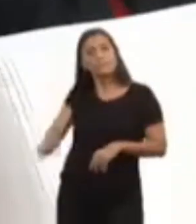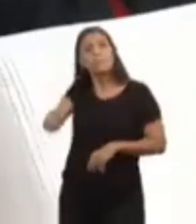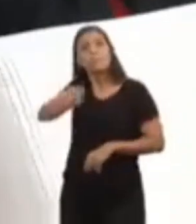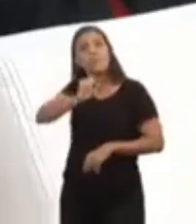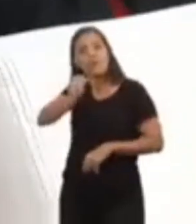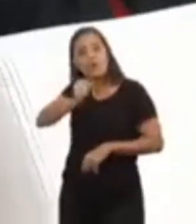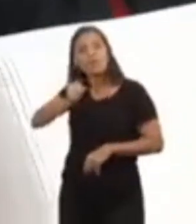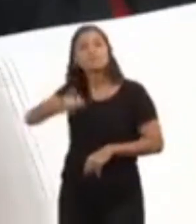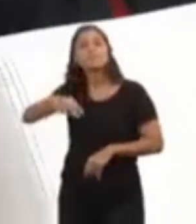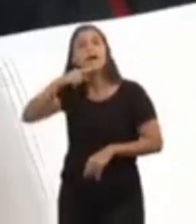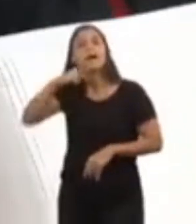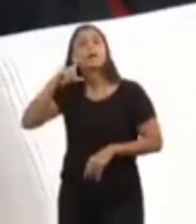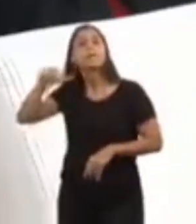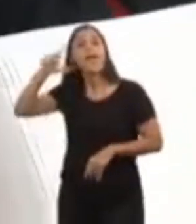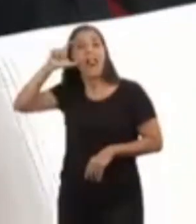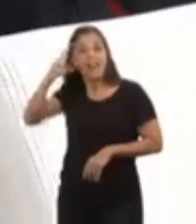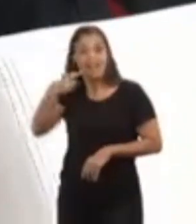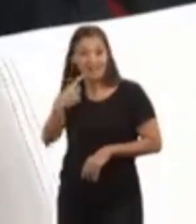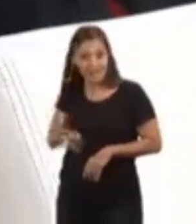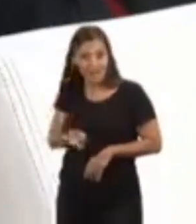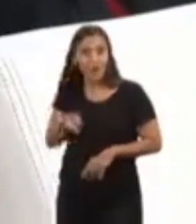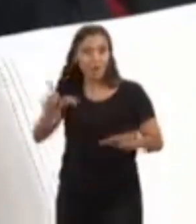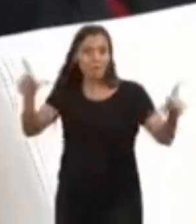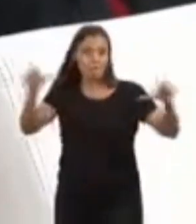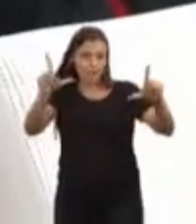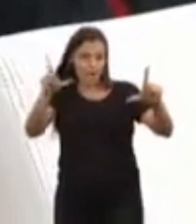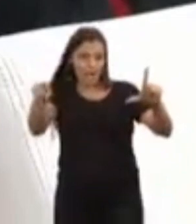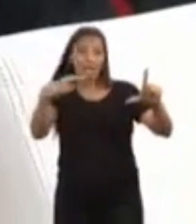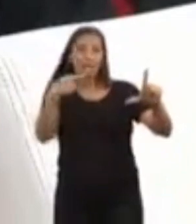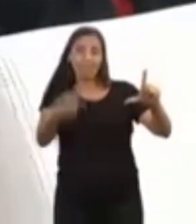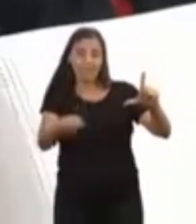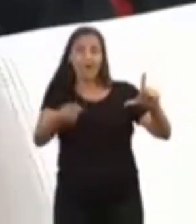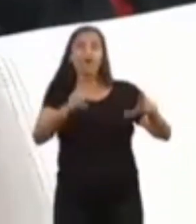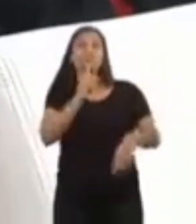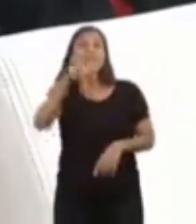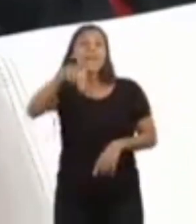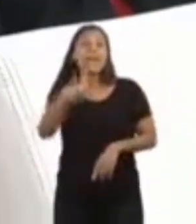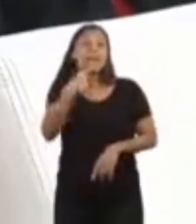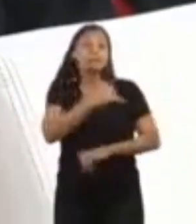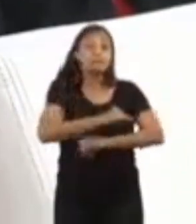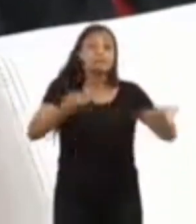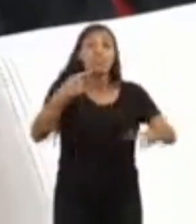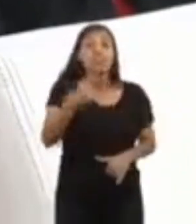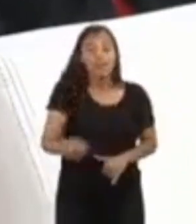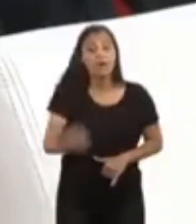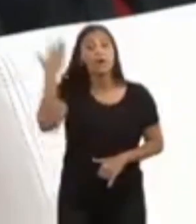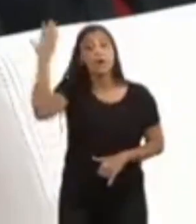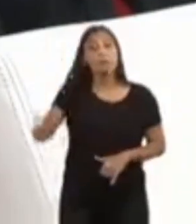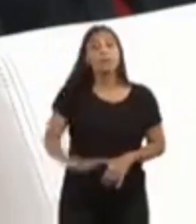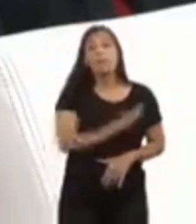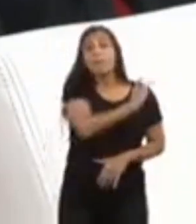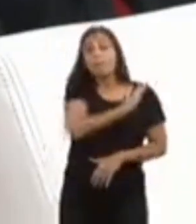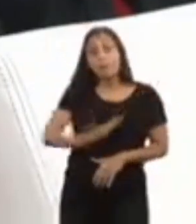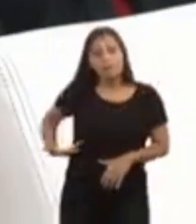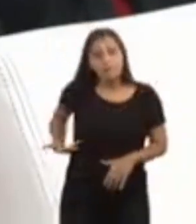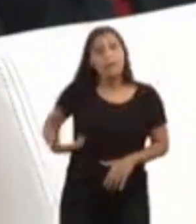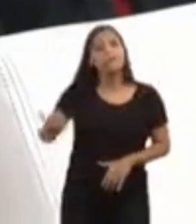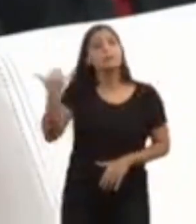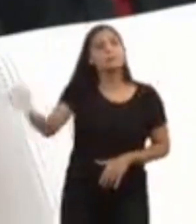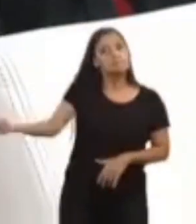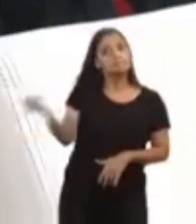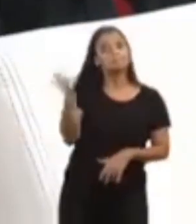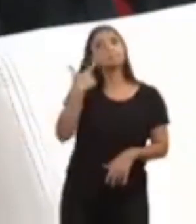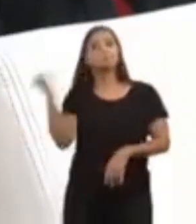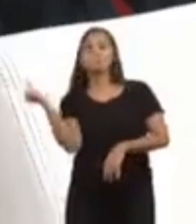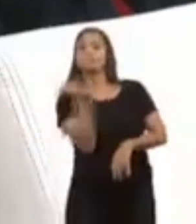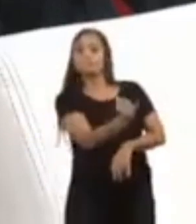Johnny viale Jonathan viale en su programa de televisión en tn dijo que el presidente le había revelado